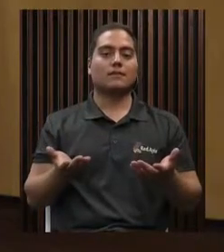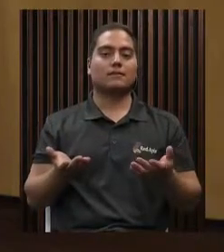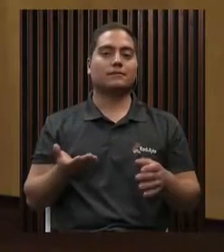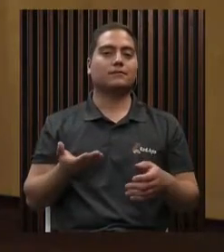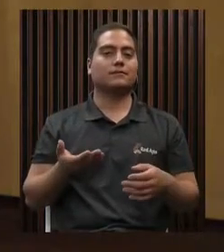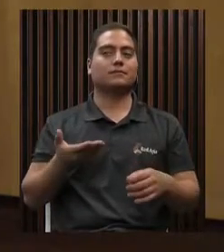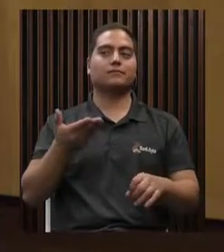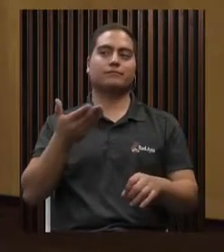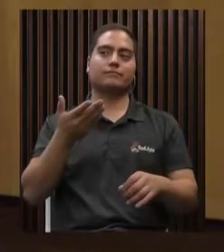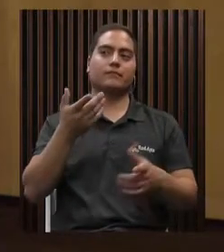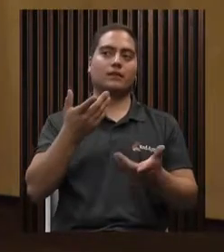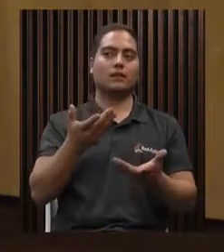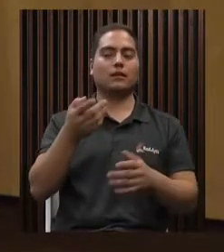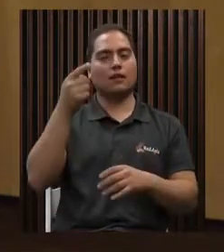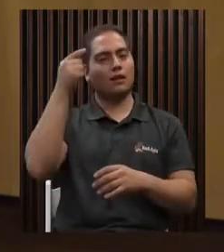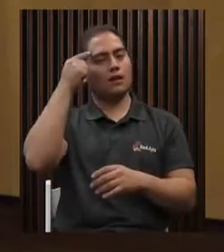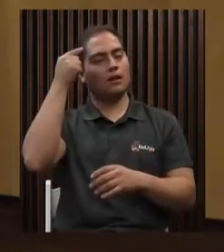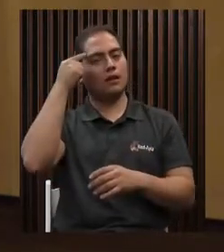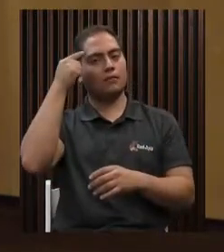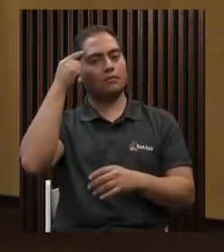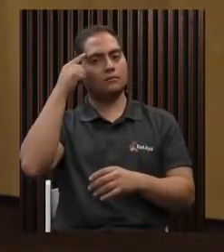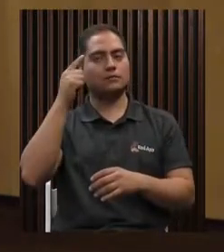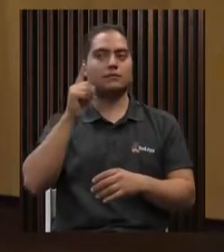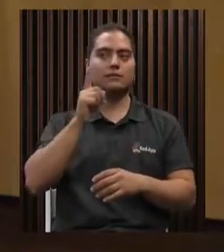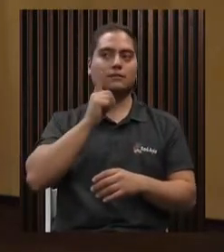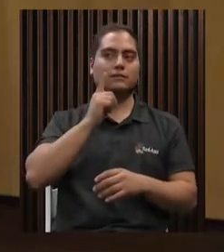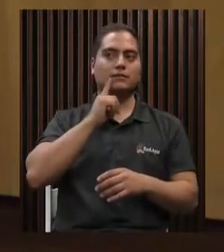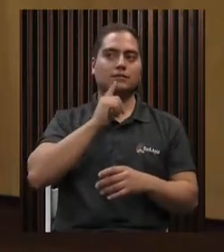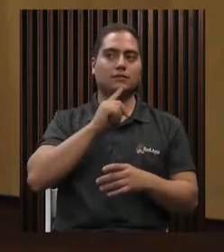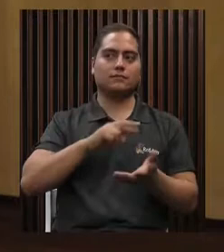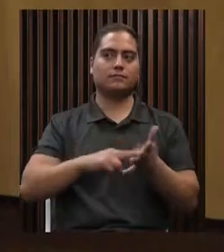se consideran las personas que tienen ceguera o ceguera parcial, pero